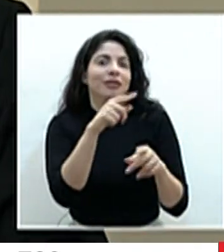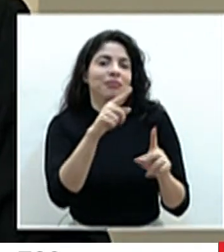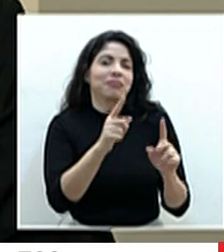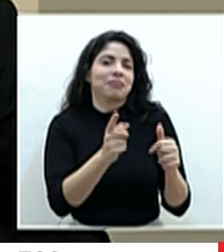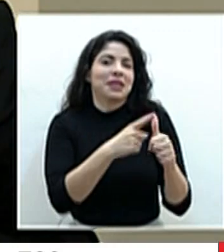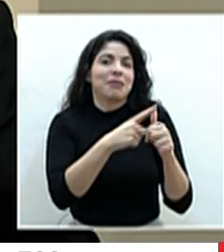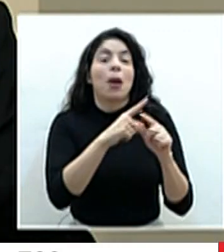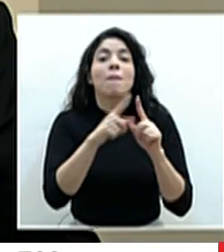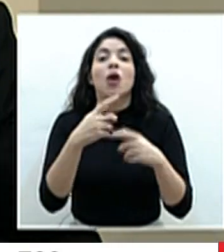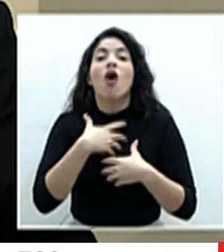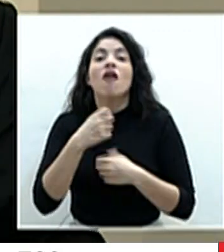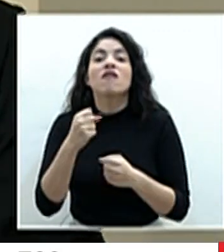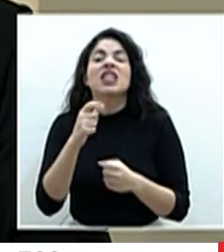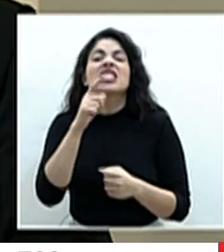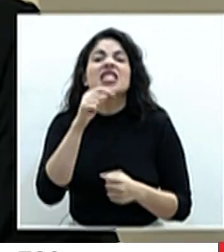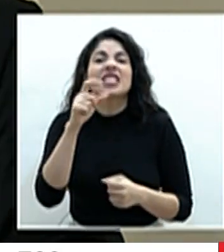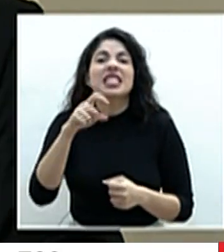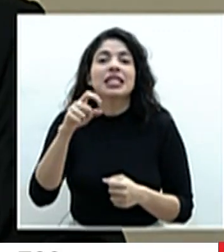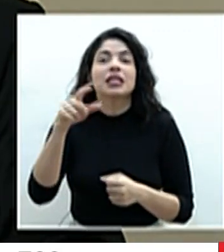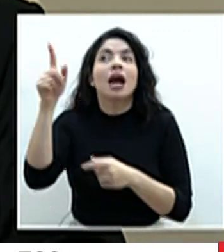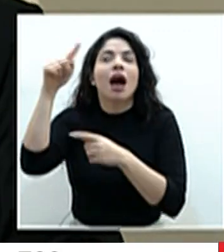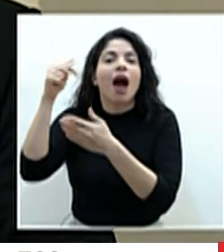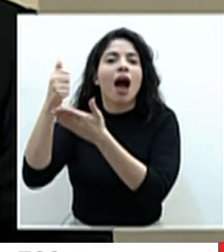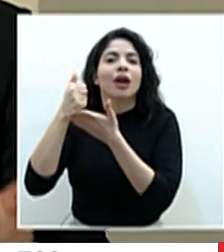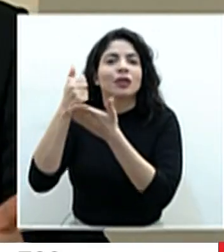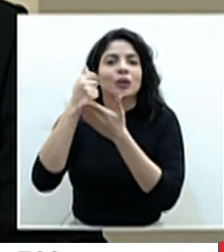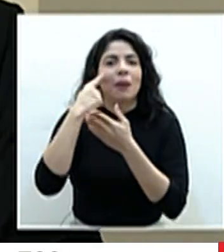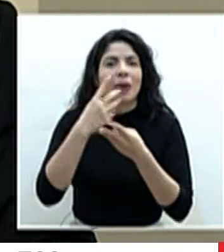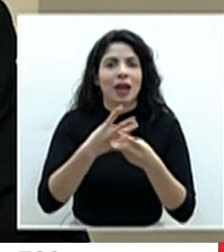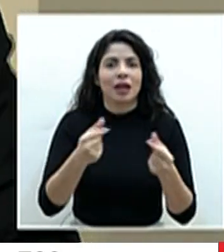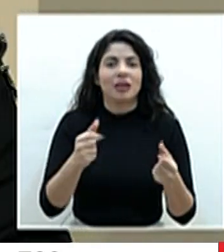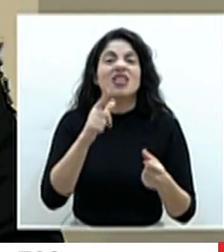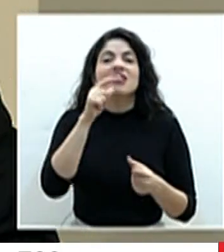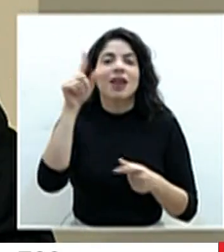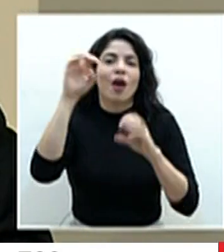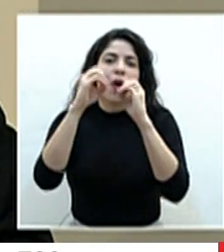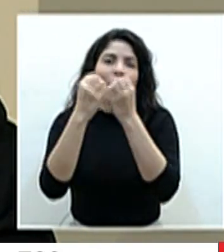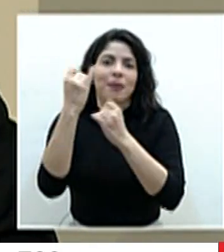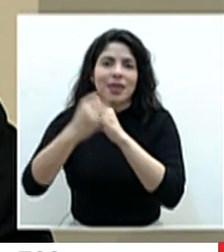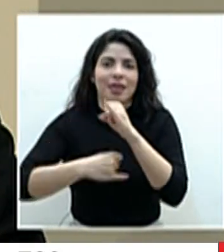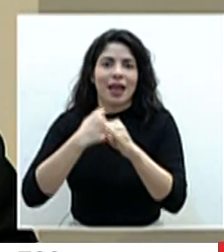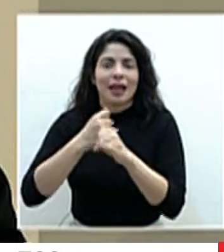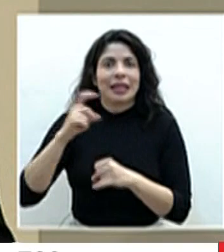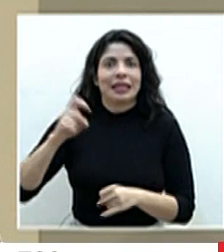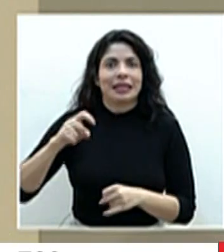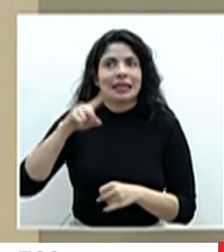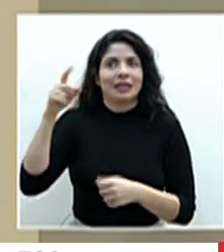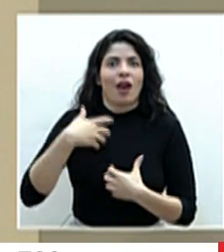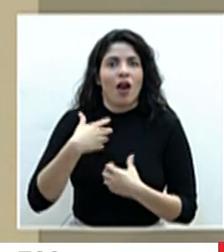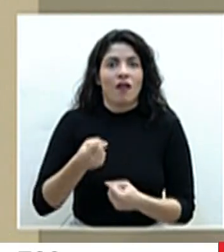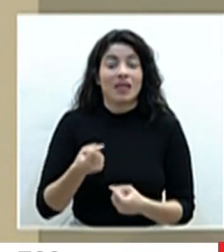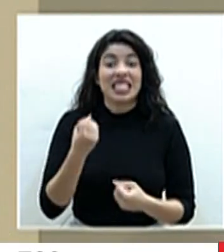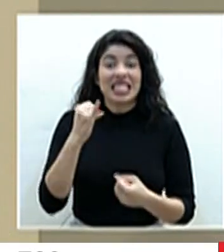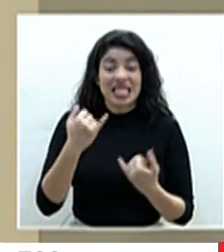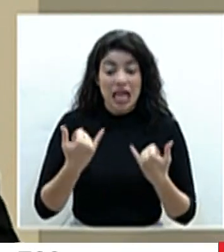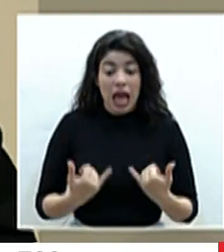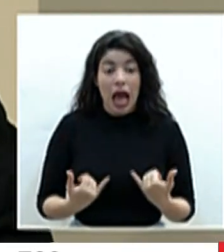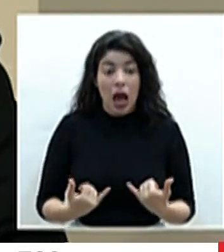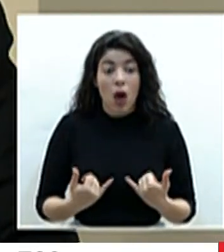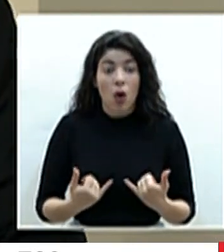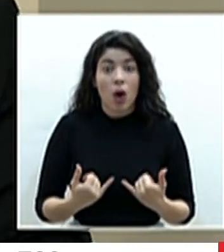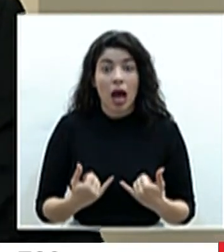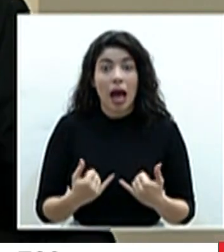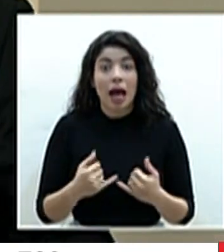ser, tiene que ver con quienes nos van a ayudar a sobrepasar eso, los organismos internacionales. Si nosotros en este punto